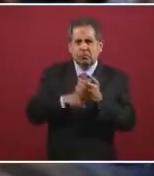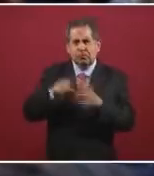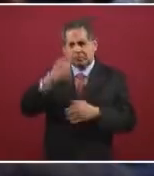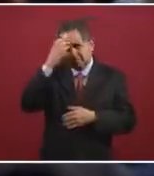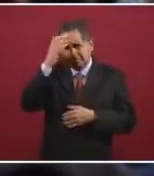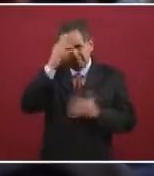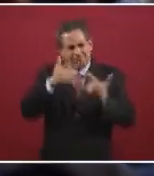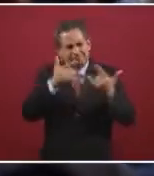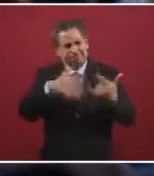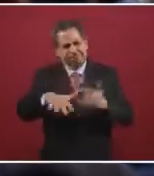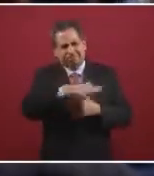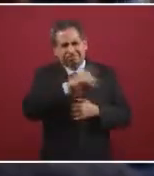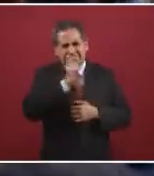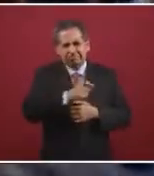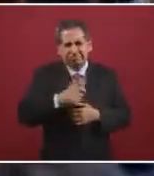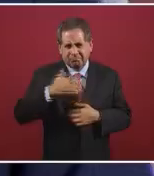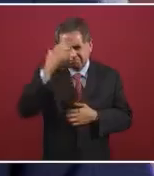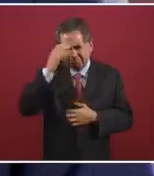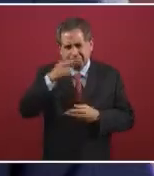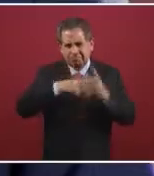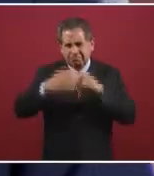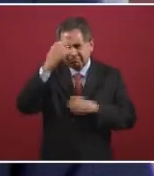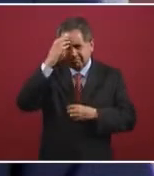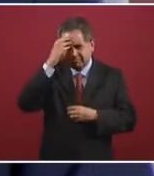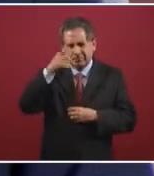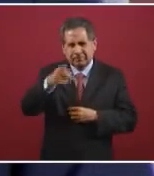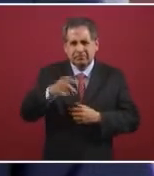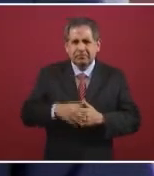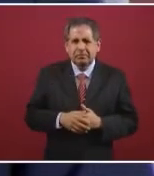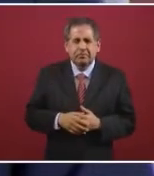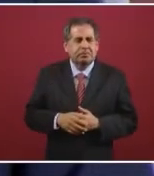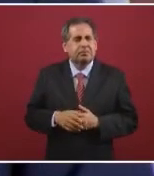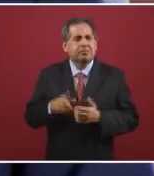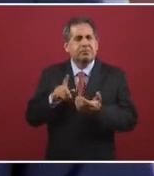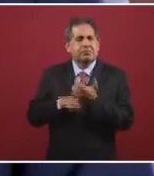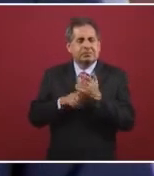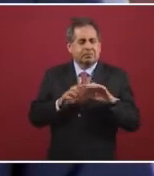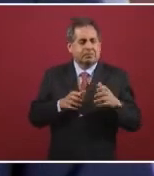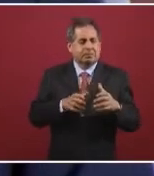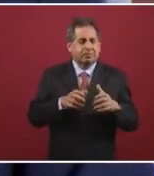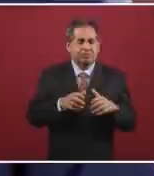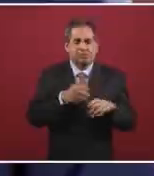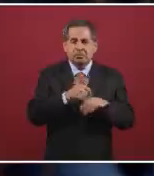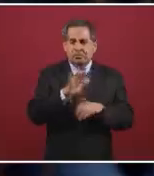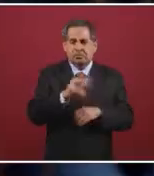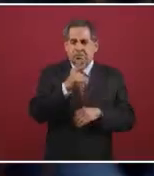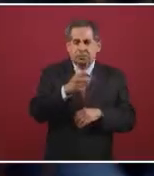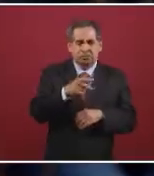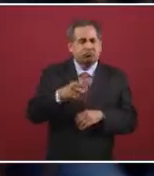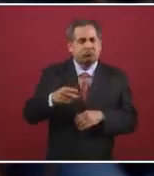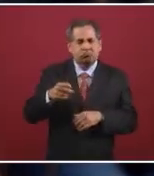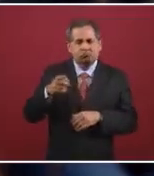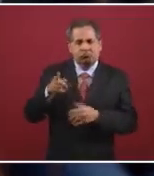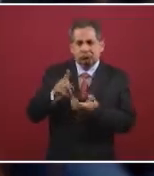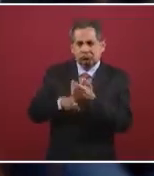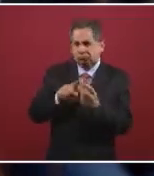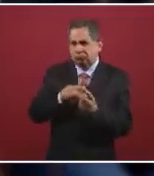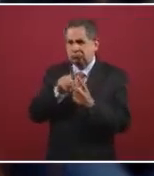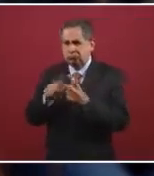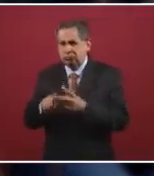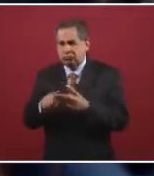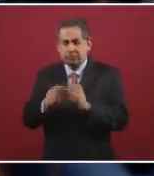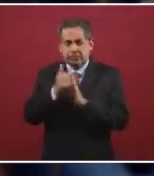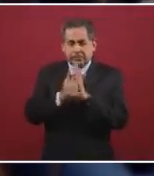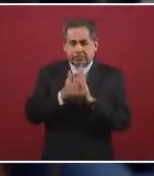esa historia. Usted viene de allá. Yo soy de ACM, Canal 54. Sí, es un canal alternativo de